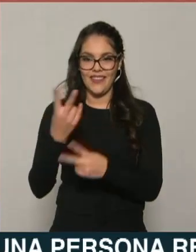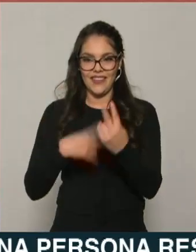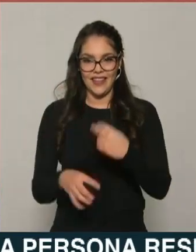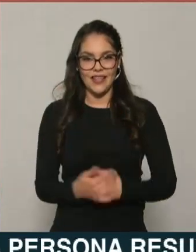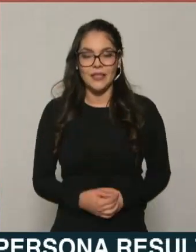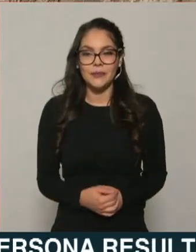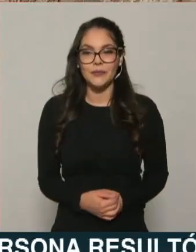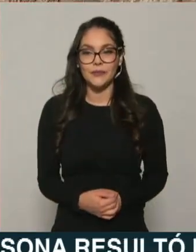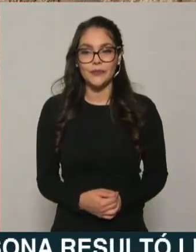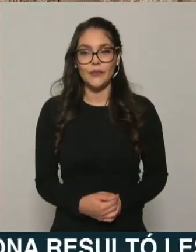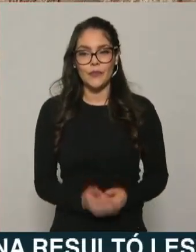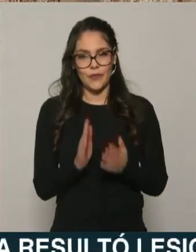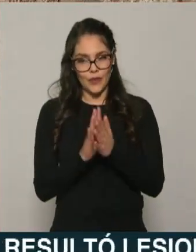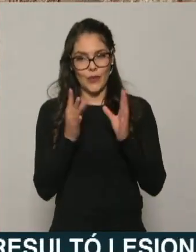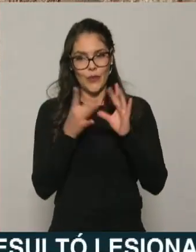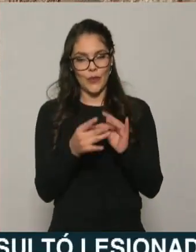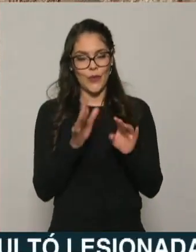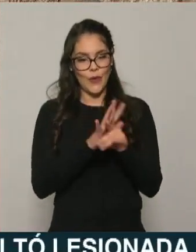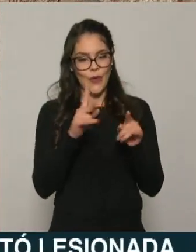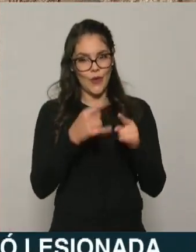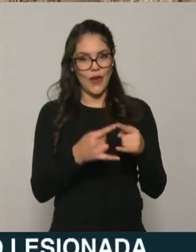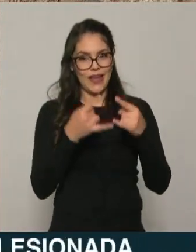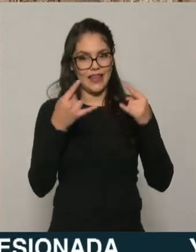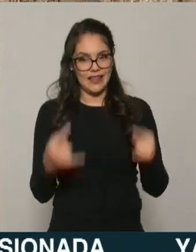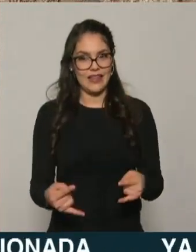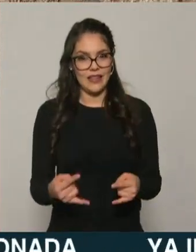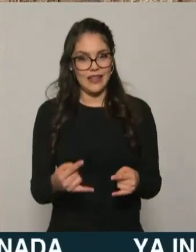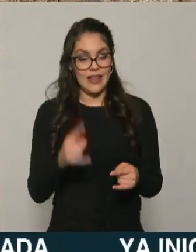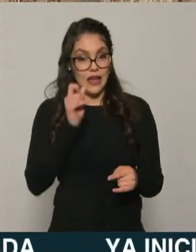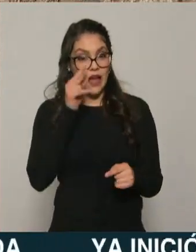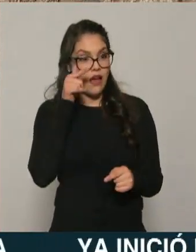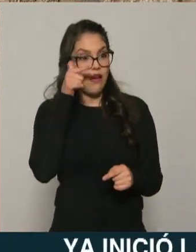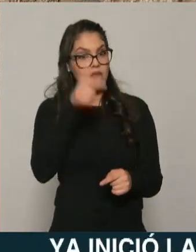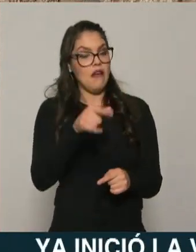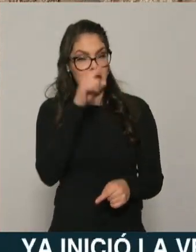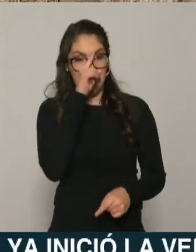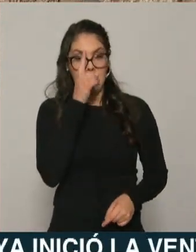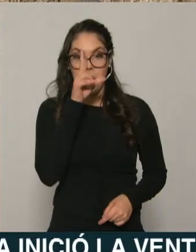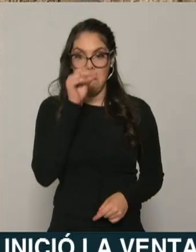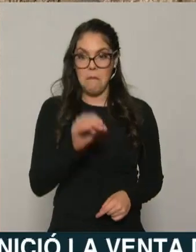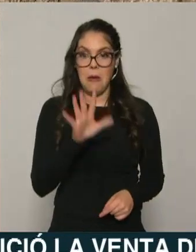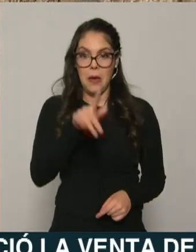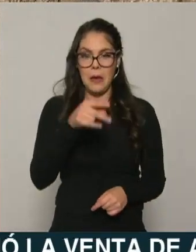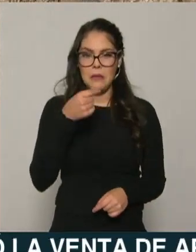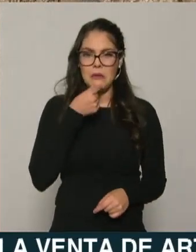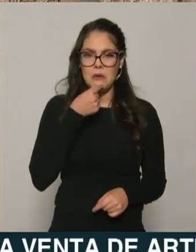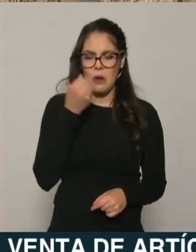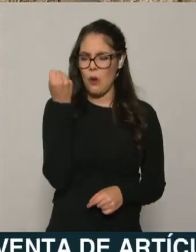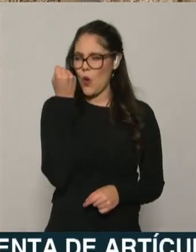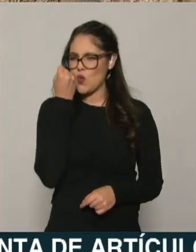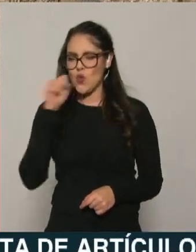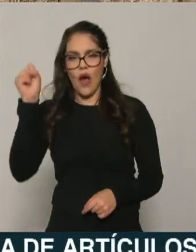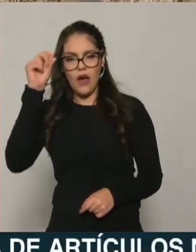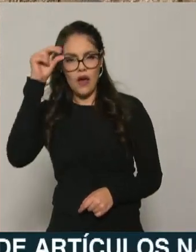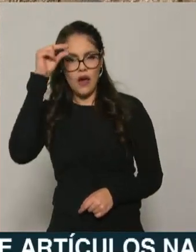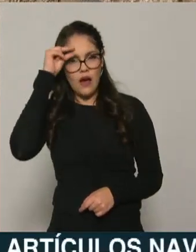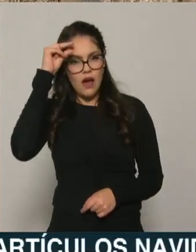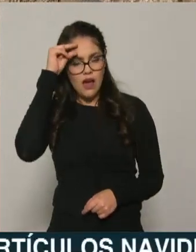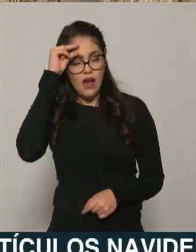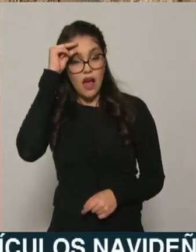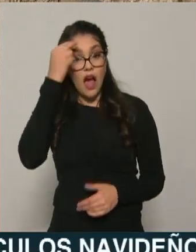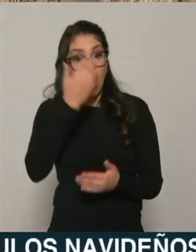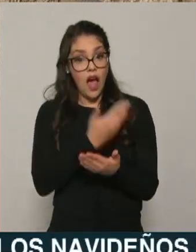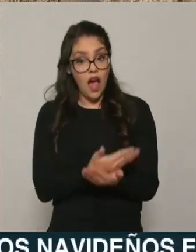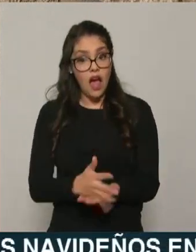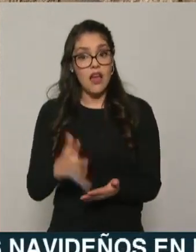gracias. Cuéntanos su historia, porque diagnosticarla no fue algo fácil. Hace cuenta que ella es una niña superdotada y que además también vive